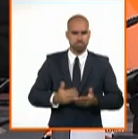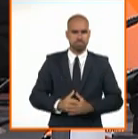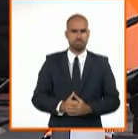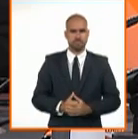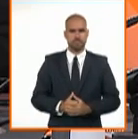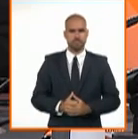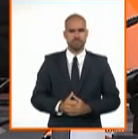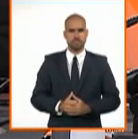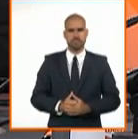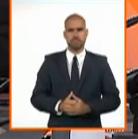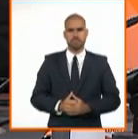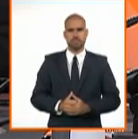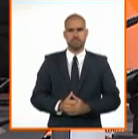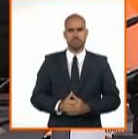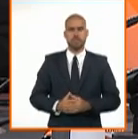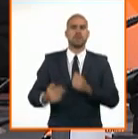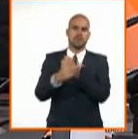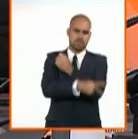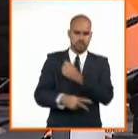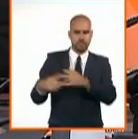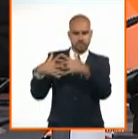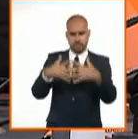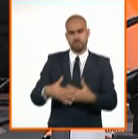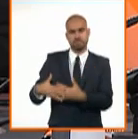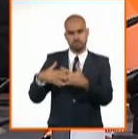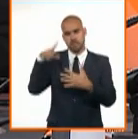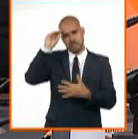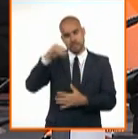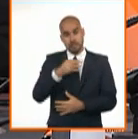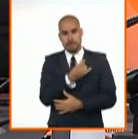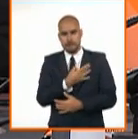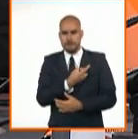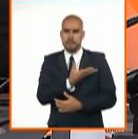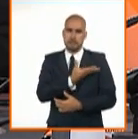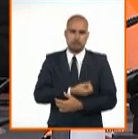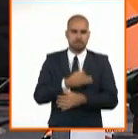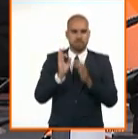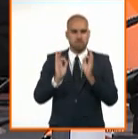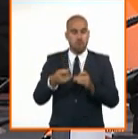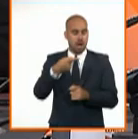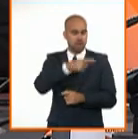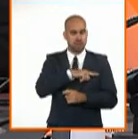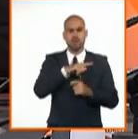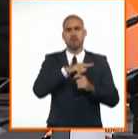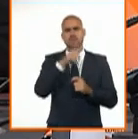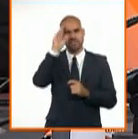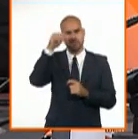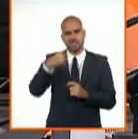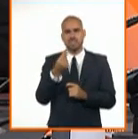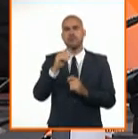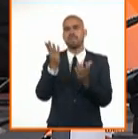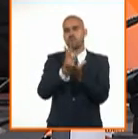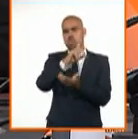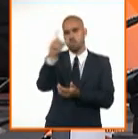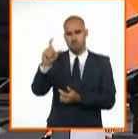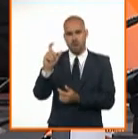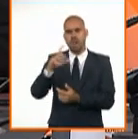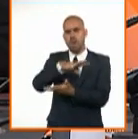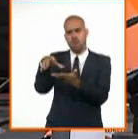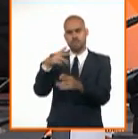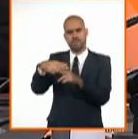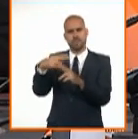sigue conmocionado por la horrenda matanza ayer en una escuela de texas que dejó 19